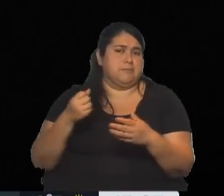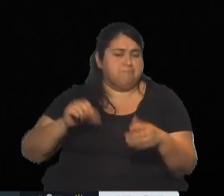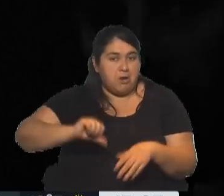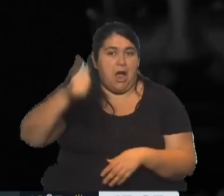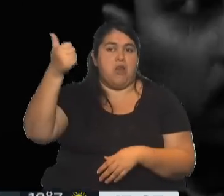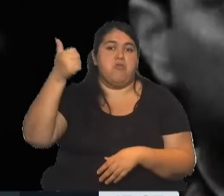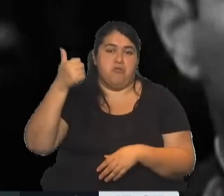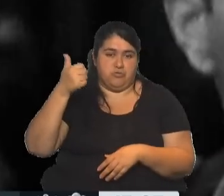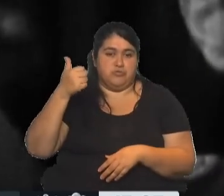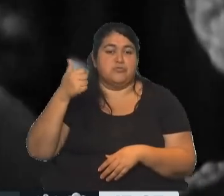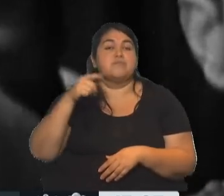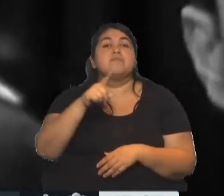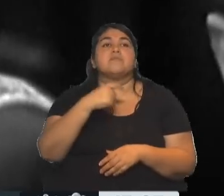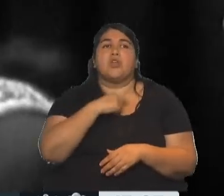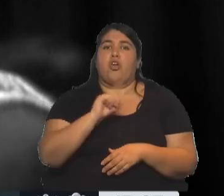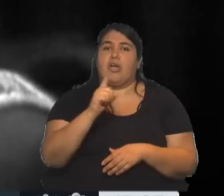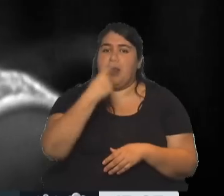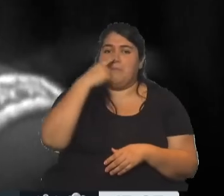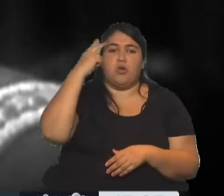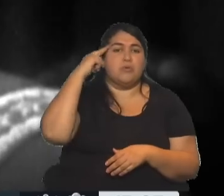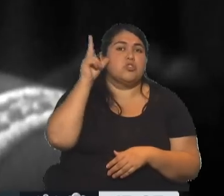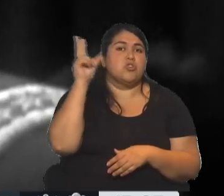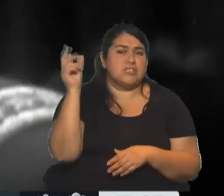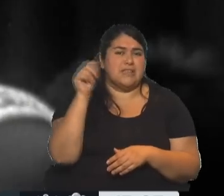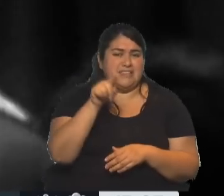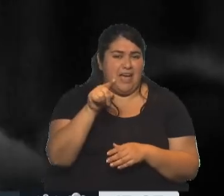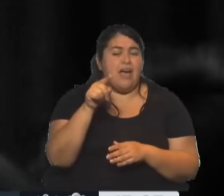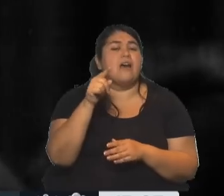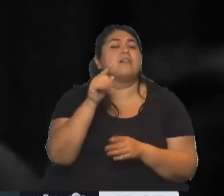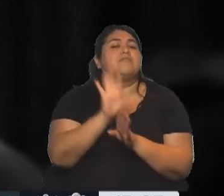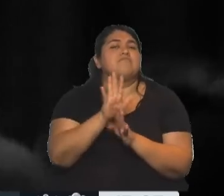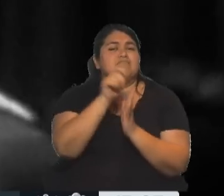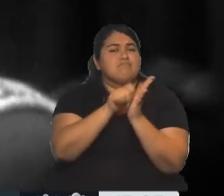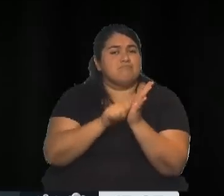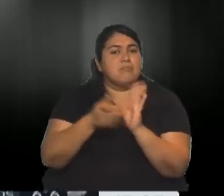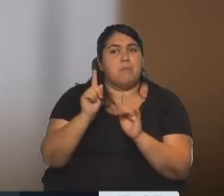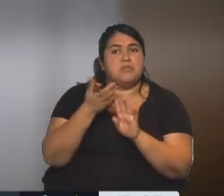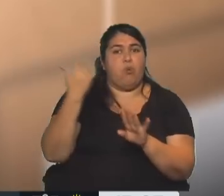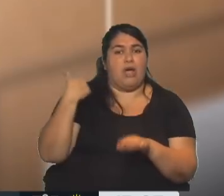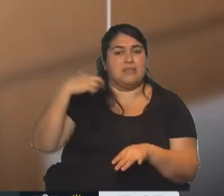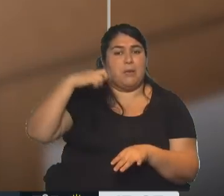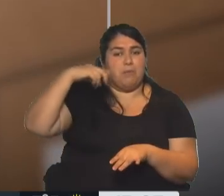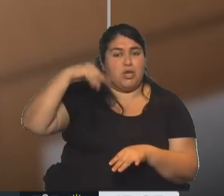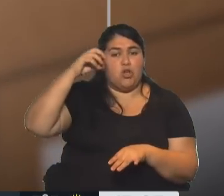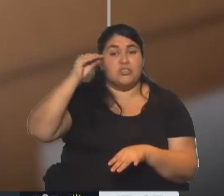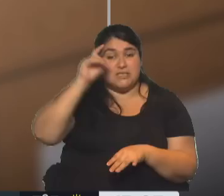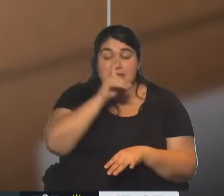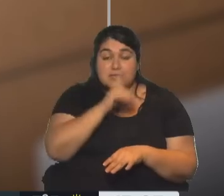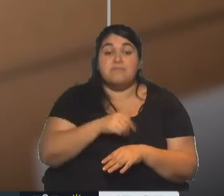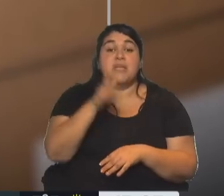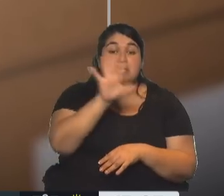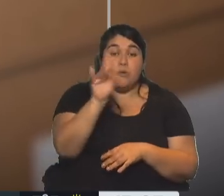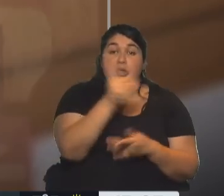oponía a reemplazar la Carta Magna de 1980 promulgada por el dictador Augusto Pinochet. De los 51